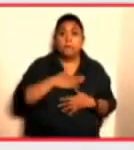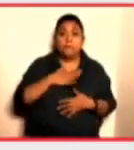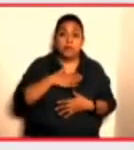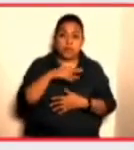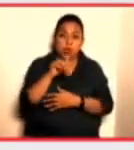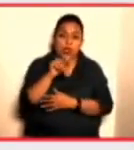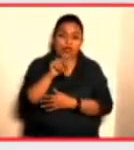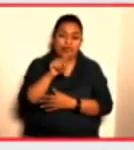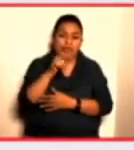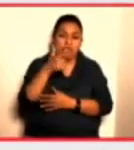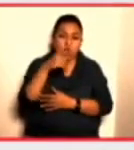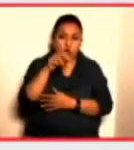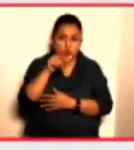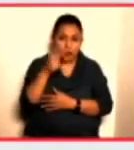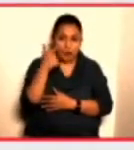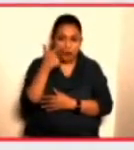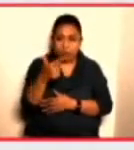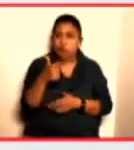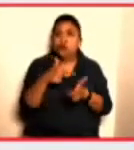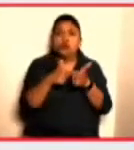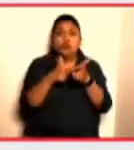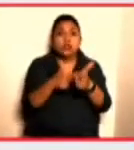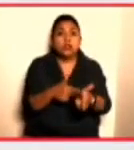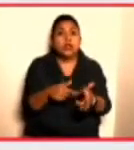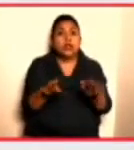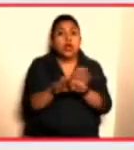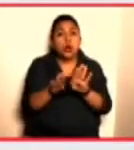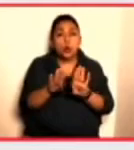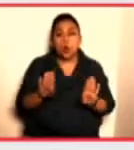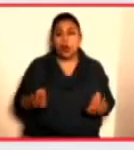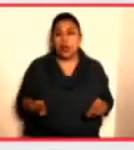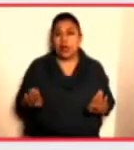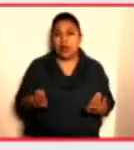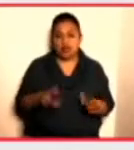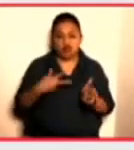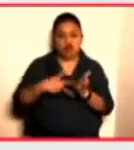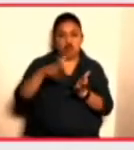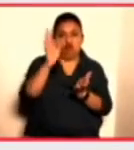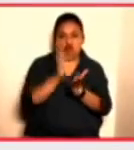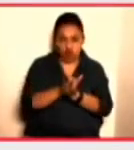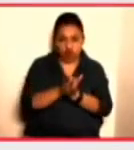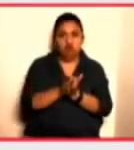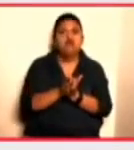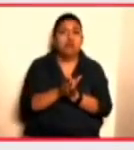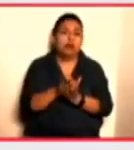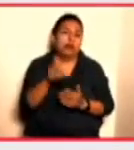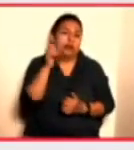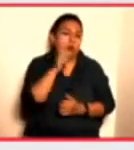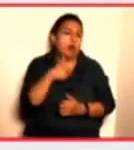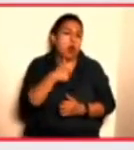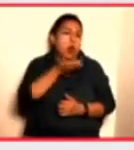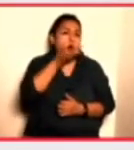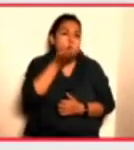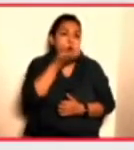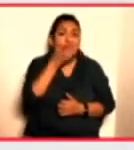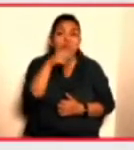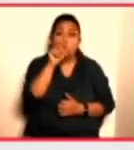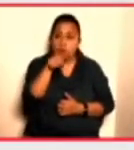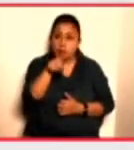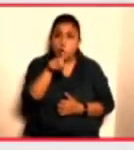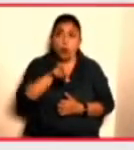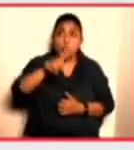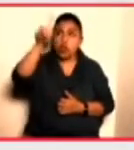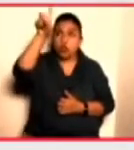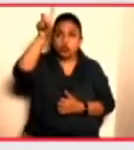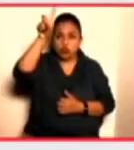pues vamos a encontrar que sigue manteniendo ese carácter heroico al que estamos acostumbrados, pero también la baja tierra.